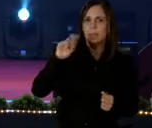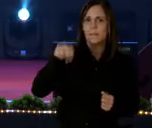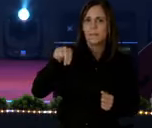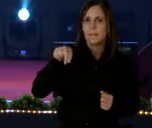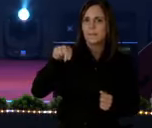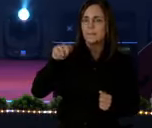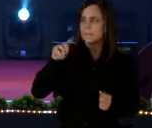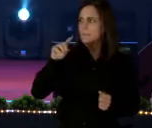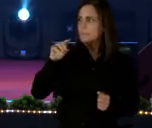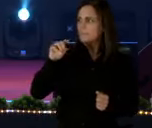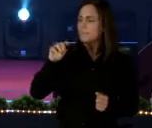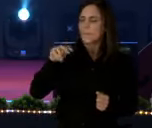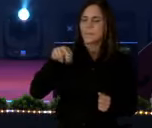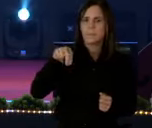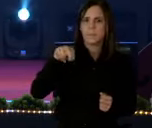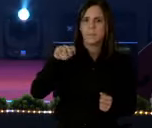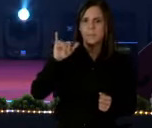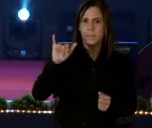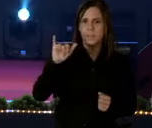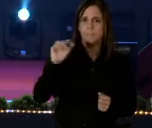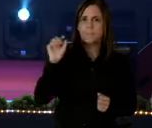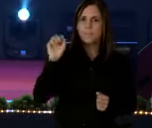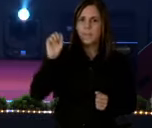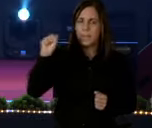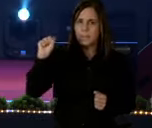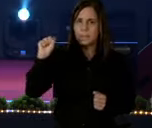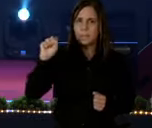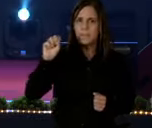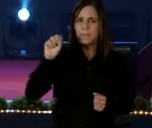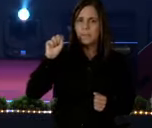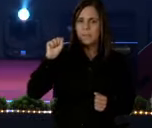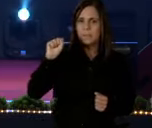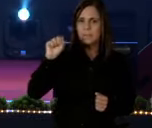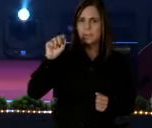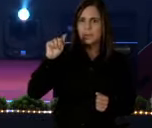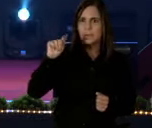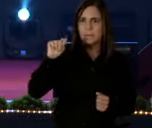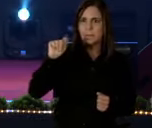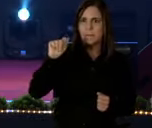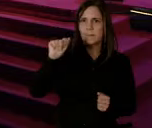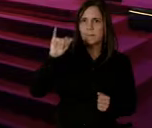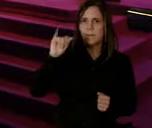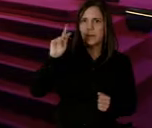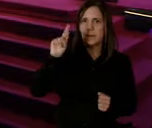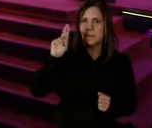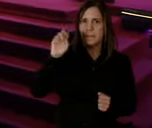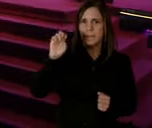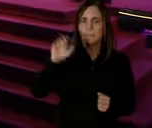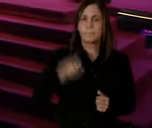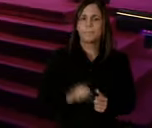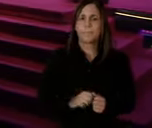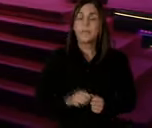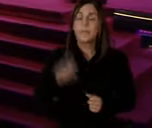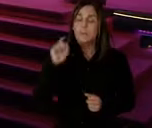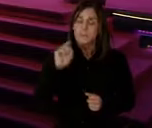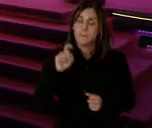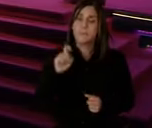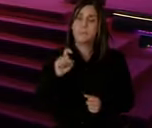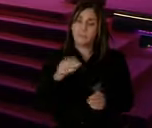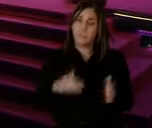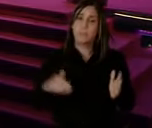sangre con servicios mutuos. Hace falta que donemos sangre. En los bancos de sangre pues están pasando por diferentes situaciones de